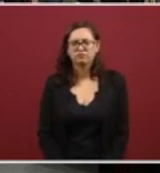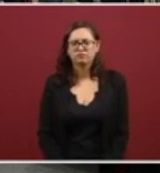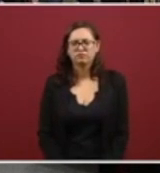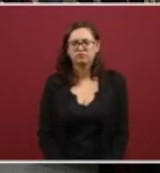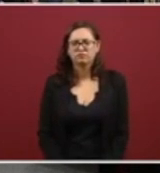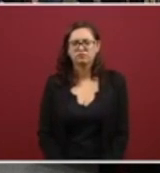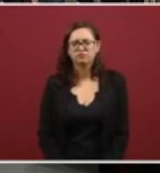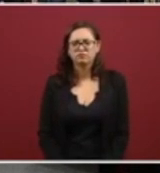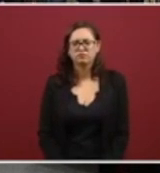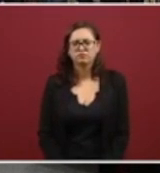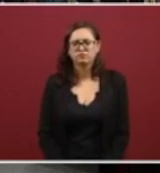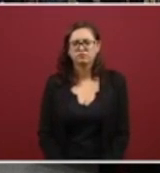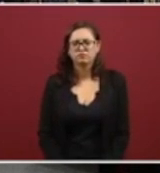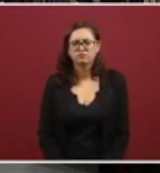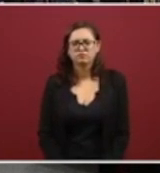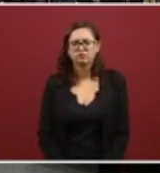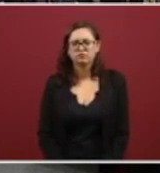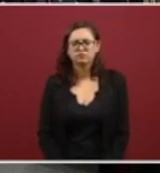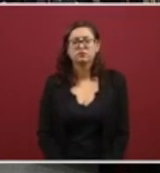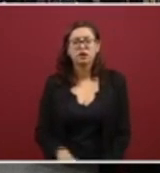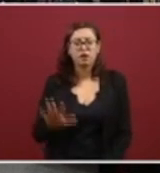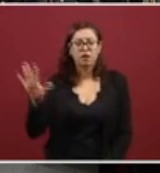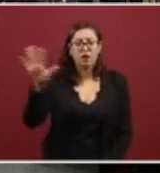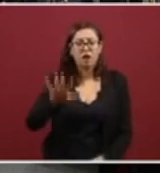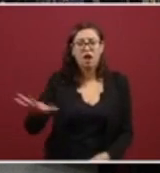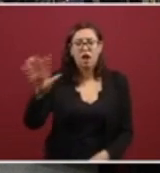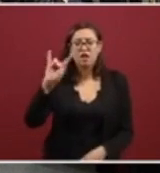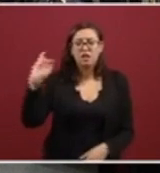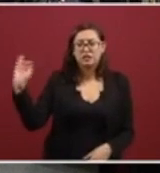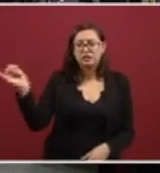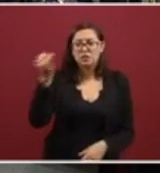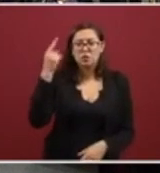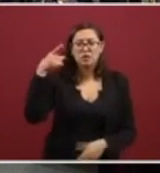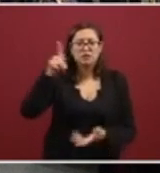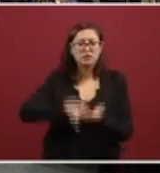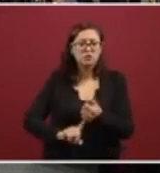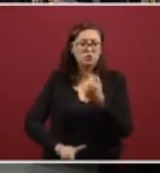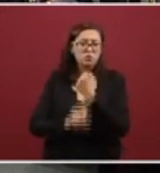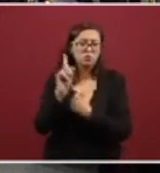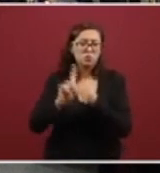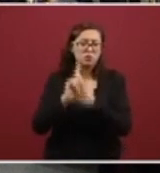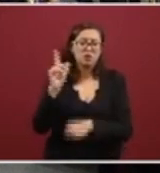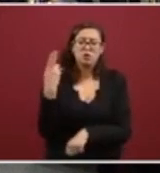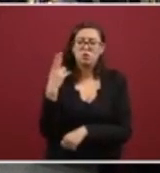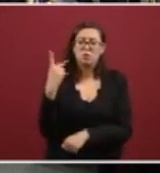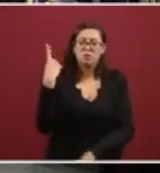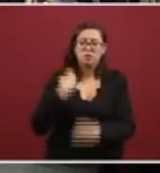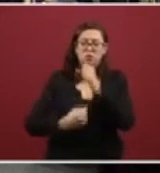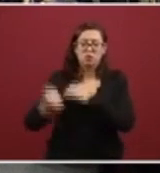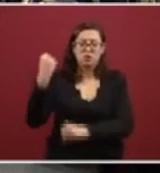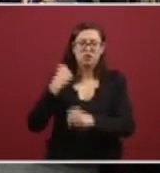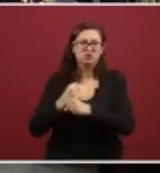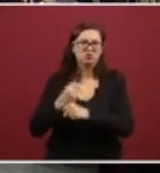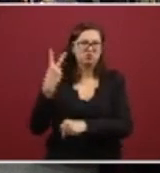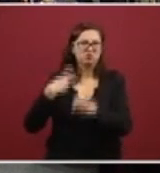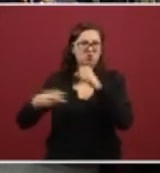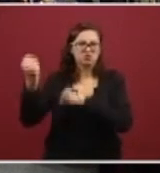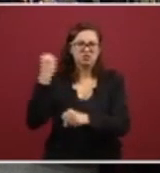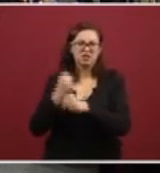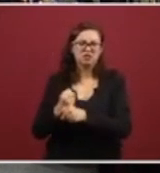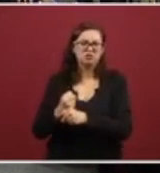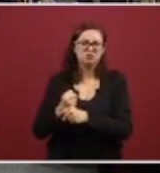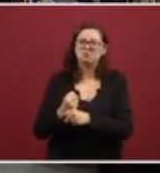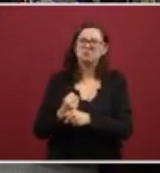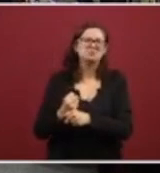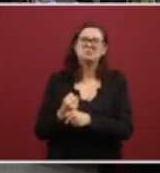Tijuana, donde evidentemente ya había pues unas broncas desde noviembre del año pasado o antepasado. Es más,